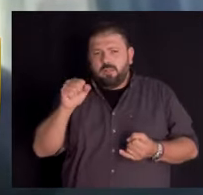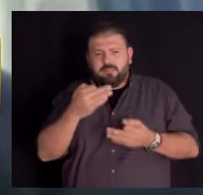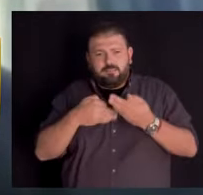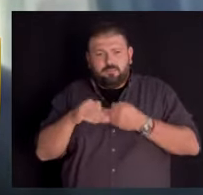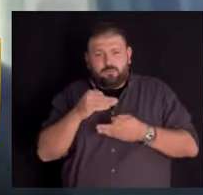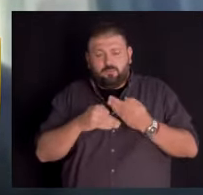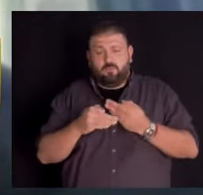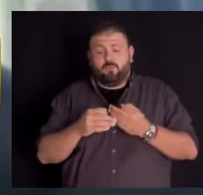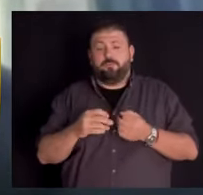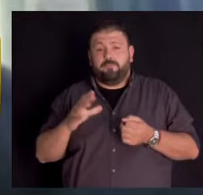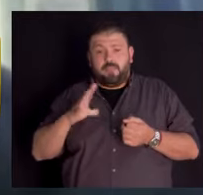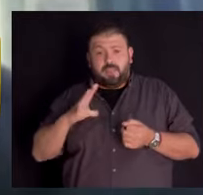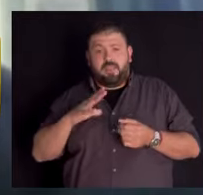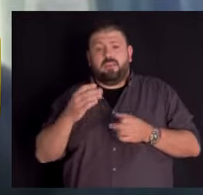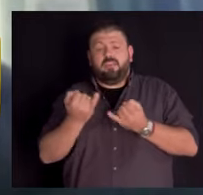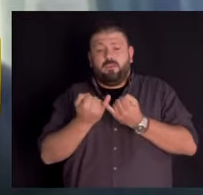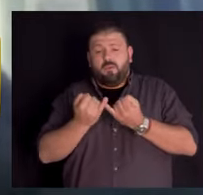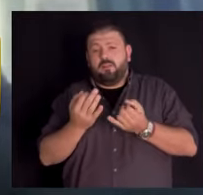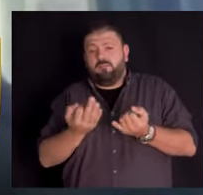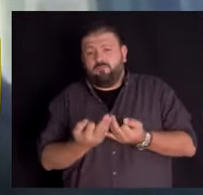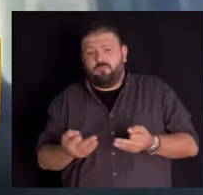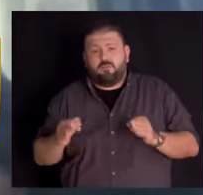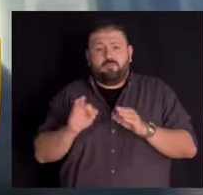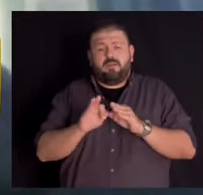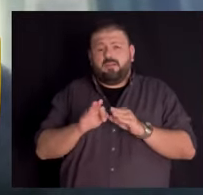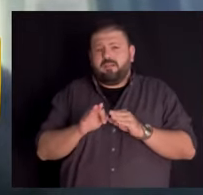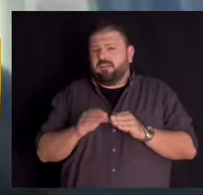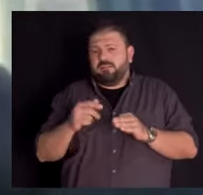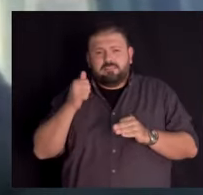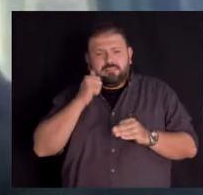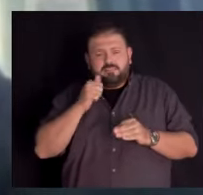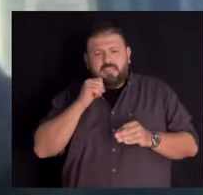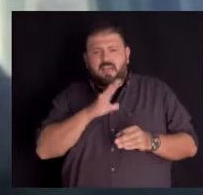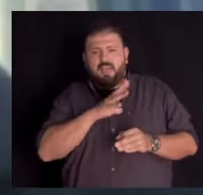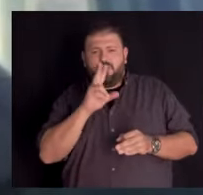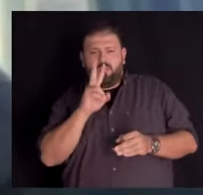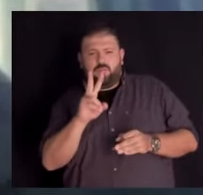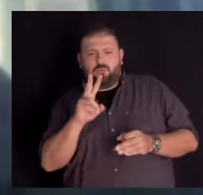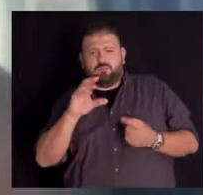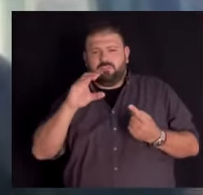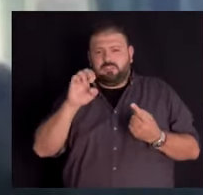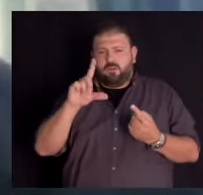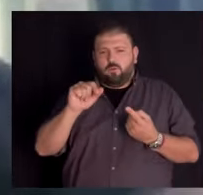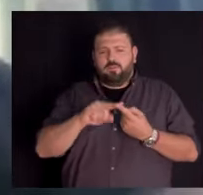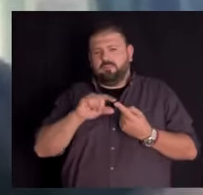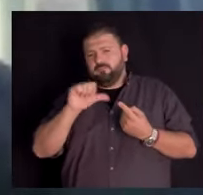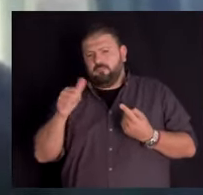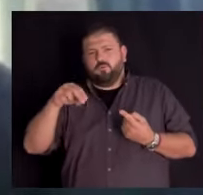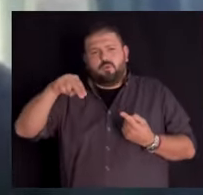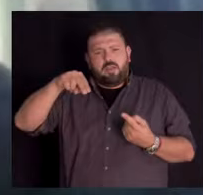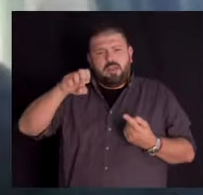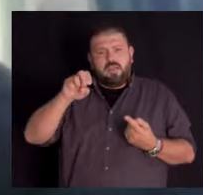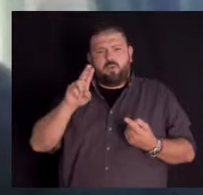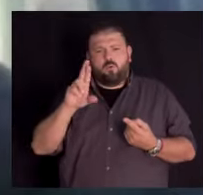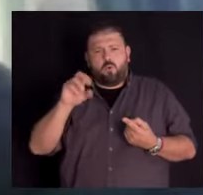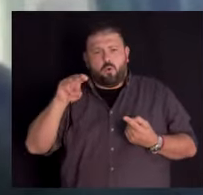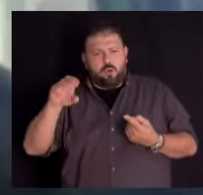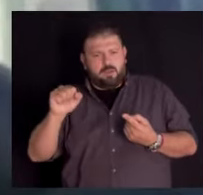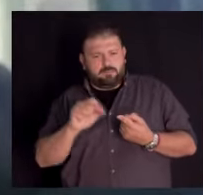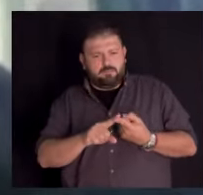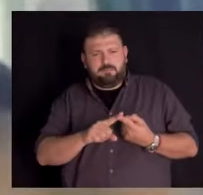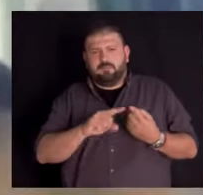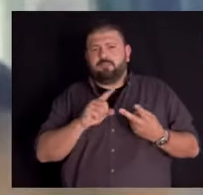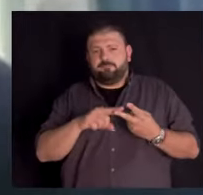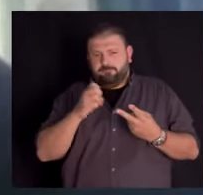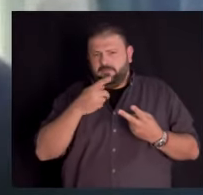¿sí? Y que está formado principalmente por 2 tipos de células. Las neuronas, que todo el mundo hemos escuchado hablar de las neuronas, y vamos